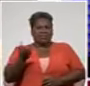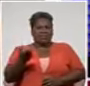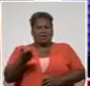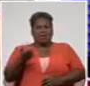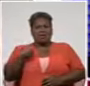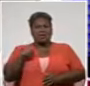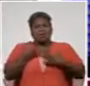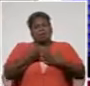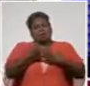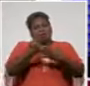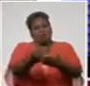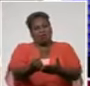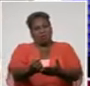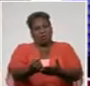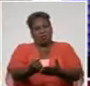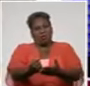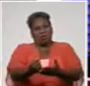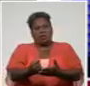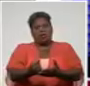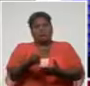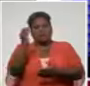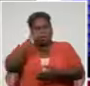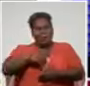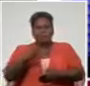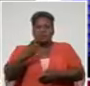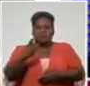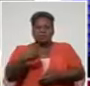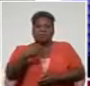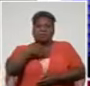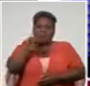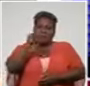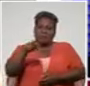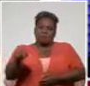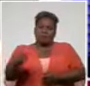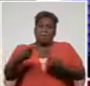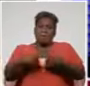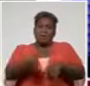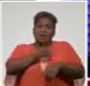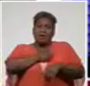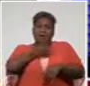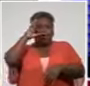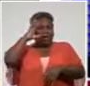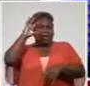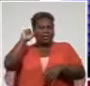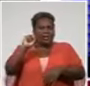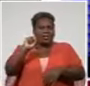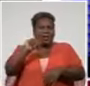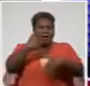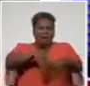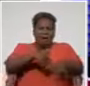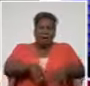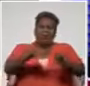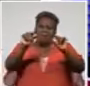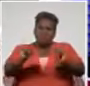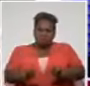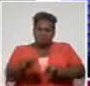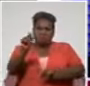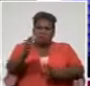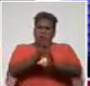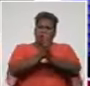manera sin dejar de desconocer las necesidades que tiene la gente de salir, y sin dejar de desconocer que, por ejemplo, en el caso que nos ocupa el comercio,